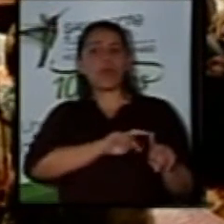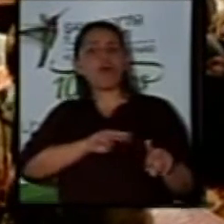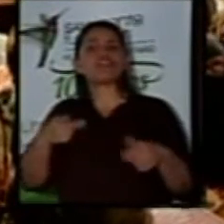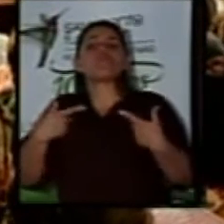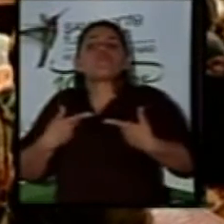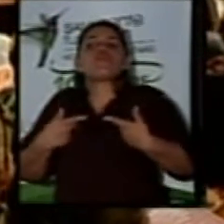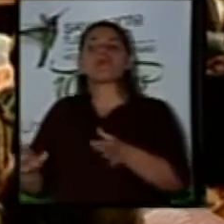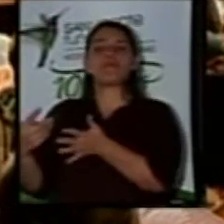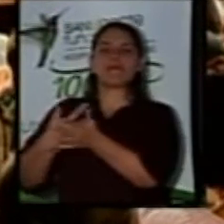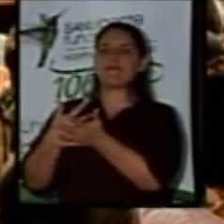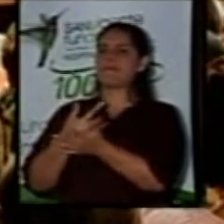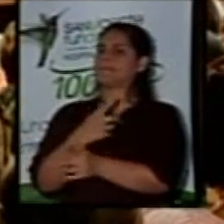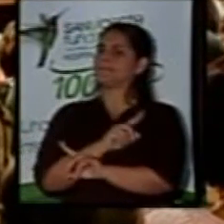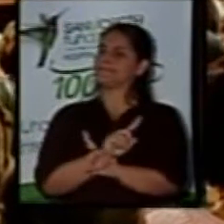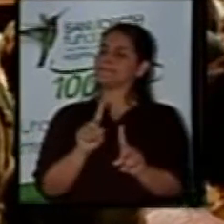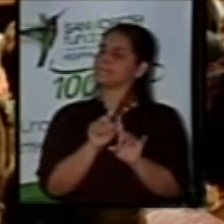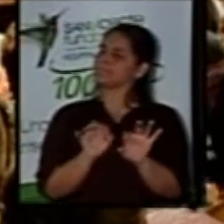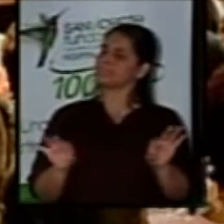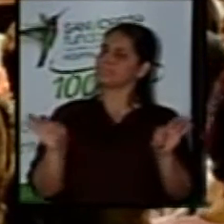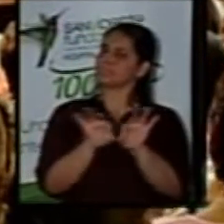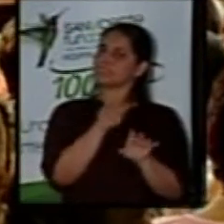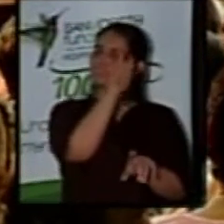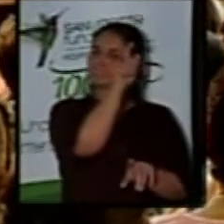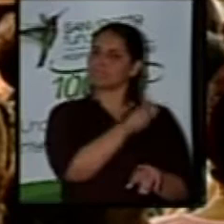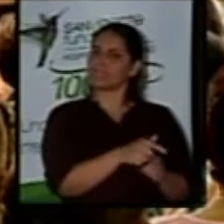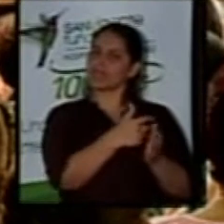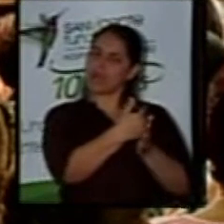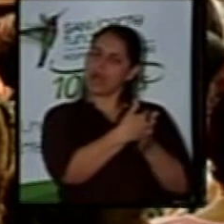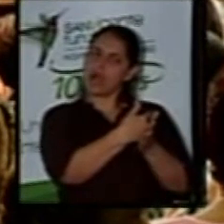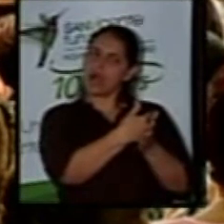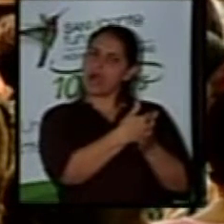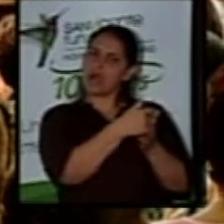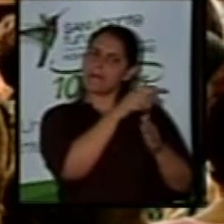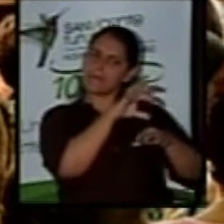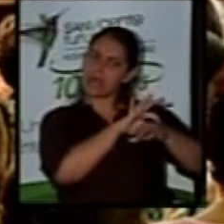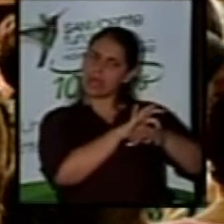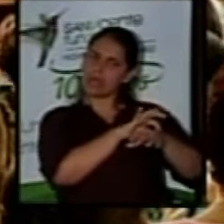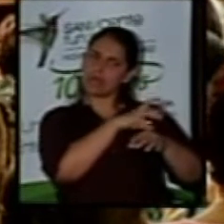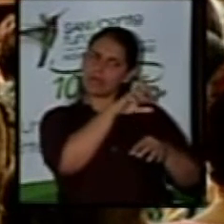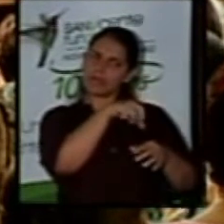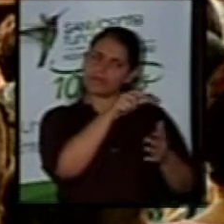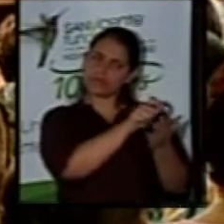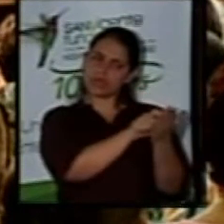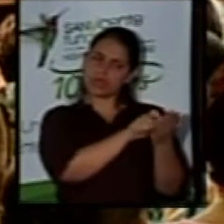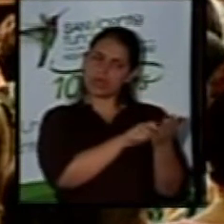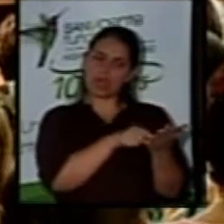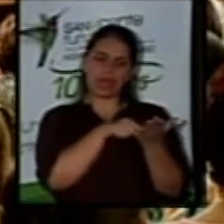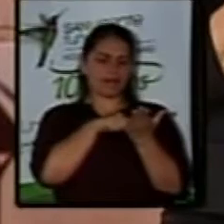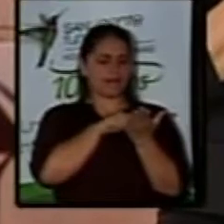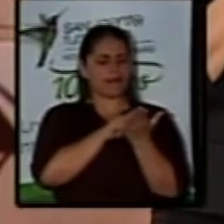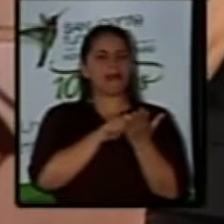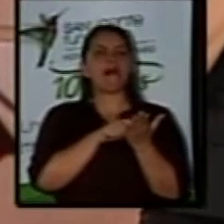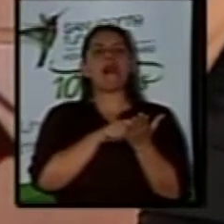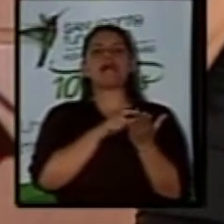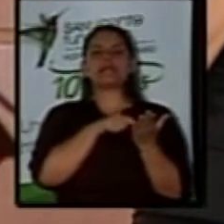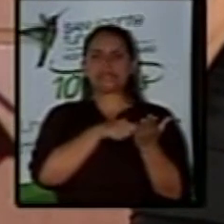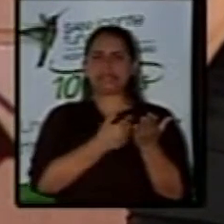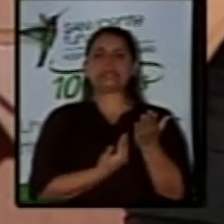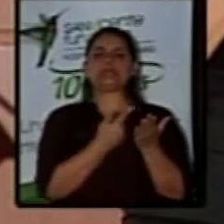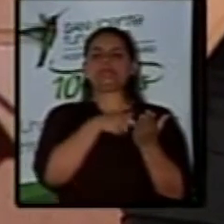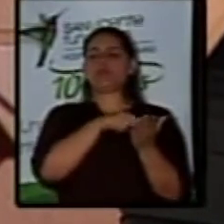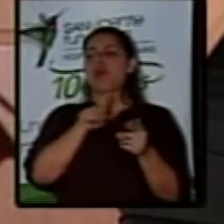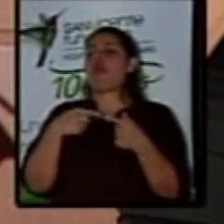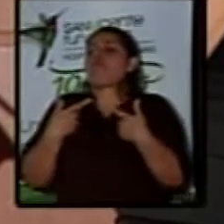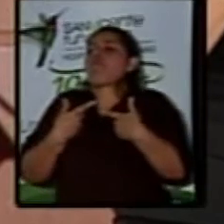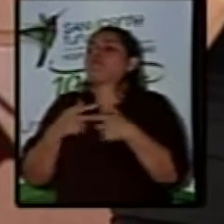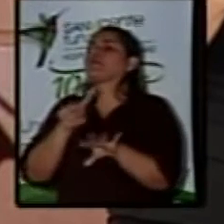sepan manejar la enfermedad y de una forma adecuada, porque muchas veces hay una varis, una dilatación